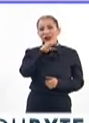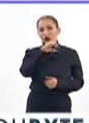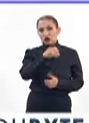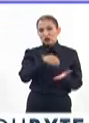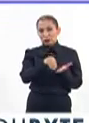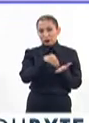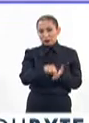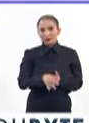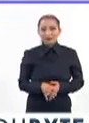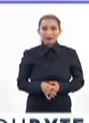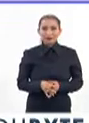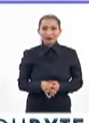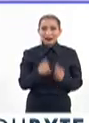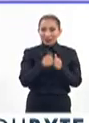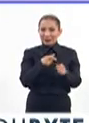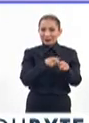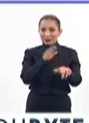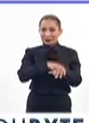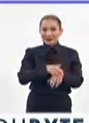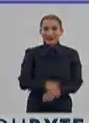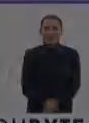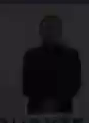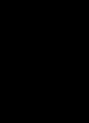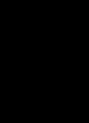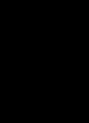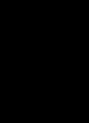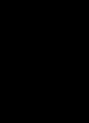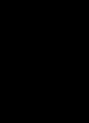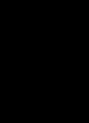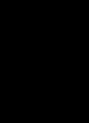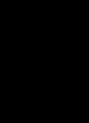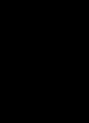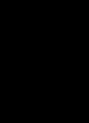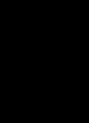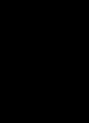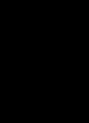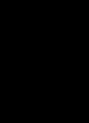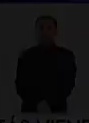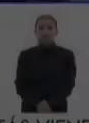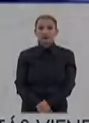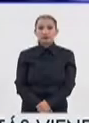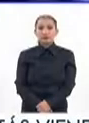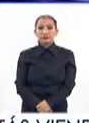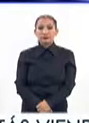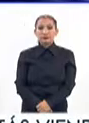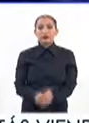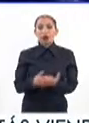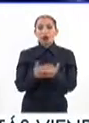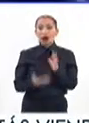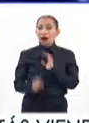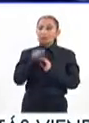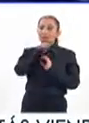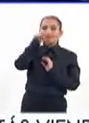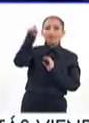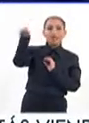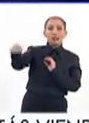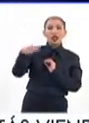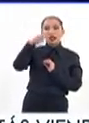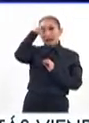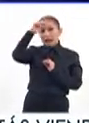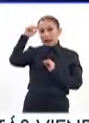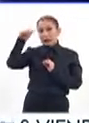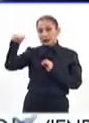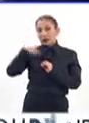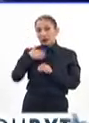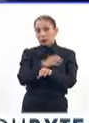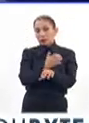siga. No se vaya, continuamos con más. Bueno, y ahora nos vamos hasta Nayarit,